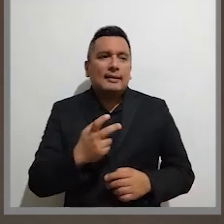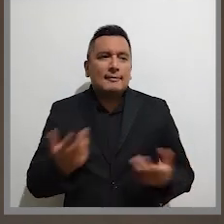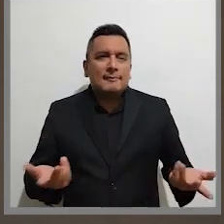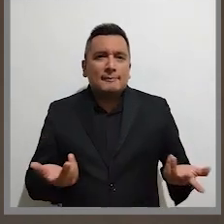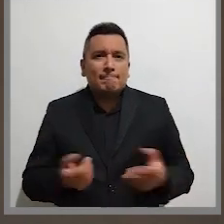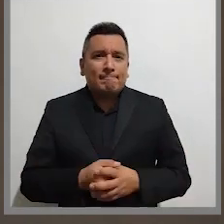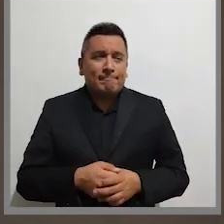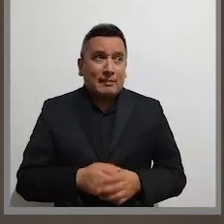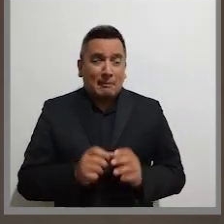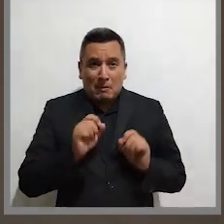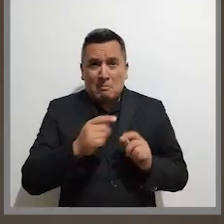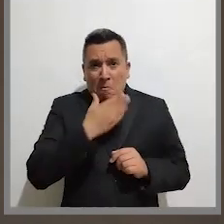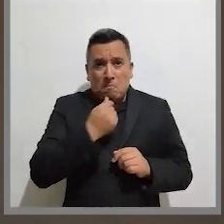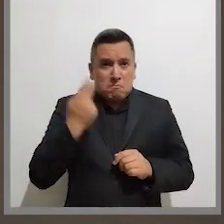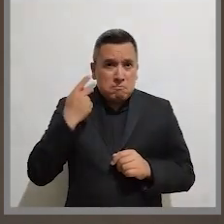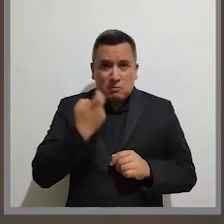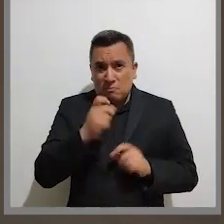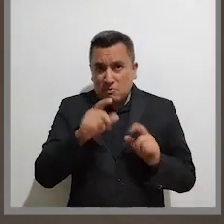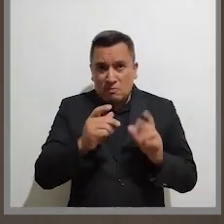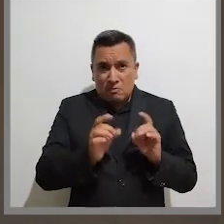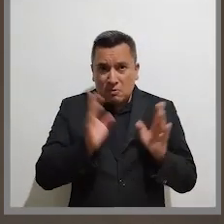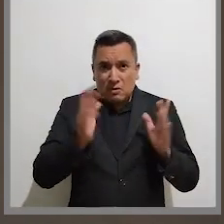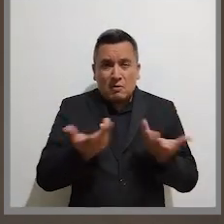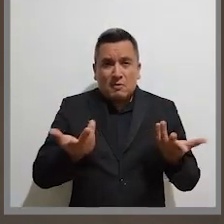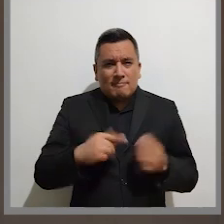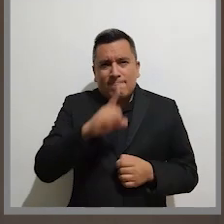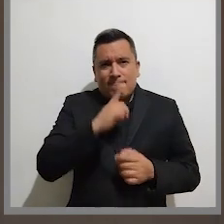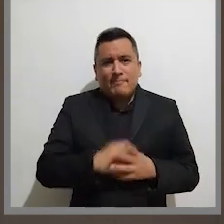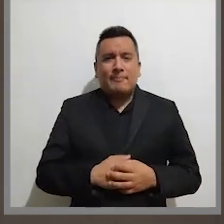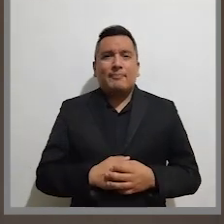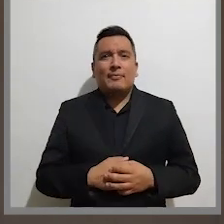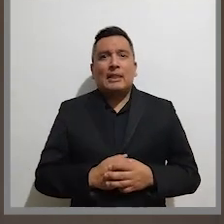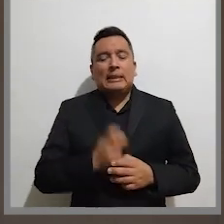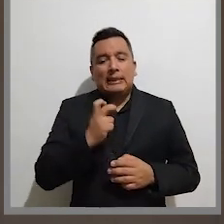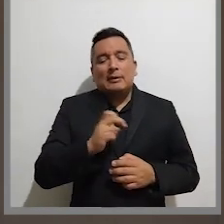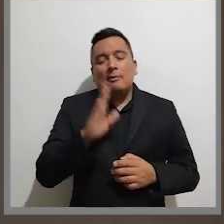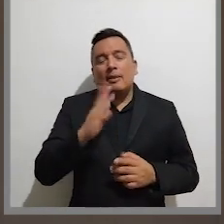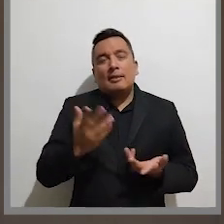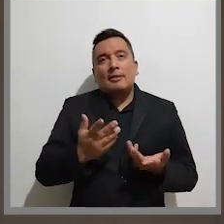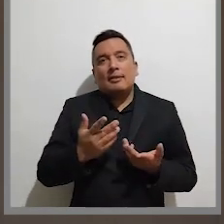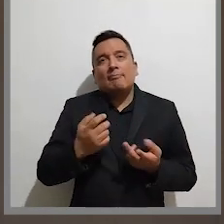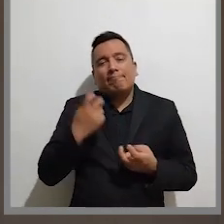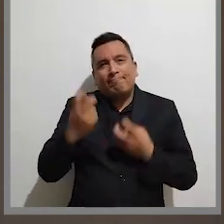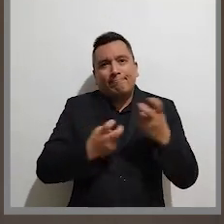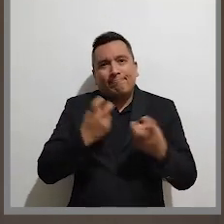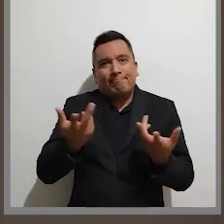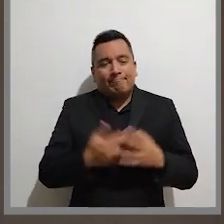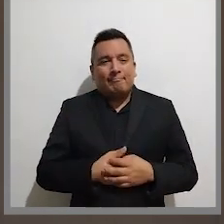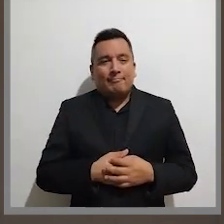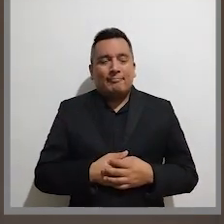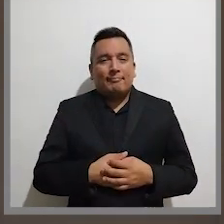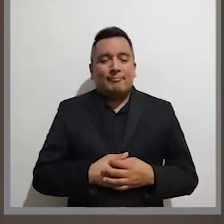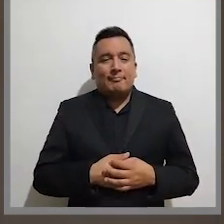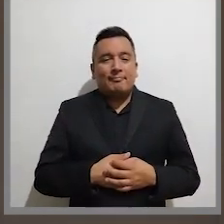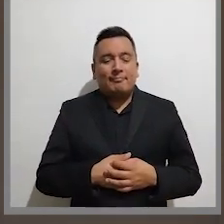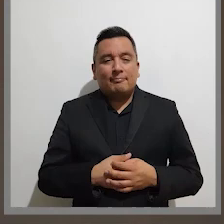que no pasan realmente con los políticos que están en estos aspectos. Es un ejemplo de violencia simbólica y de cómo